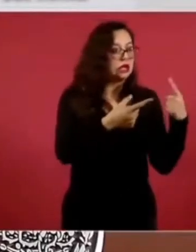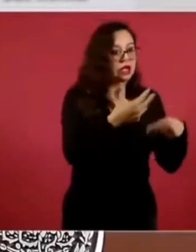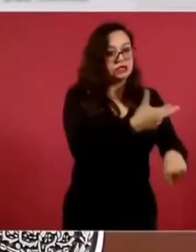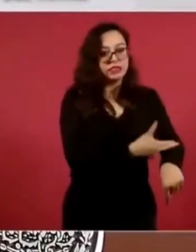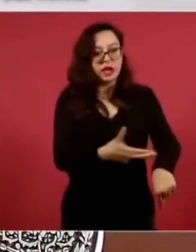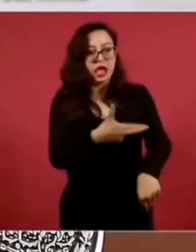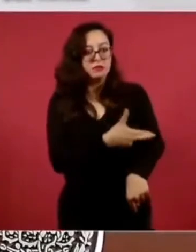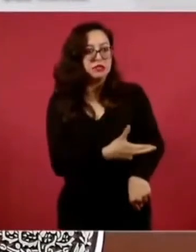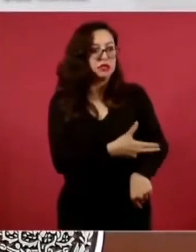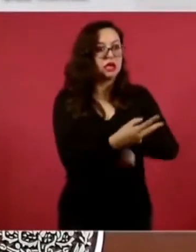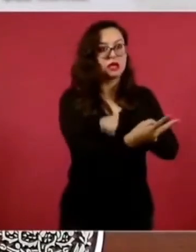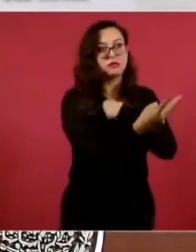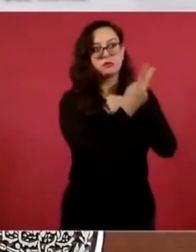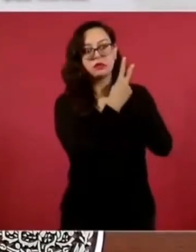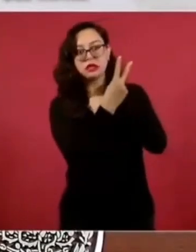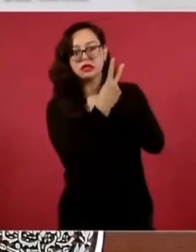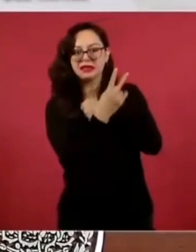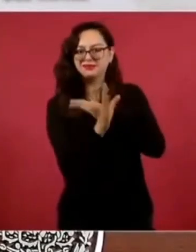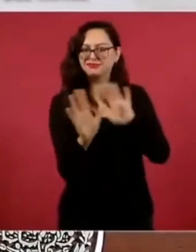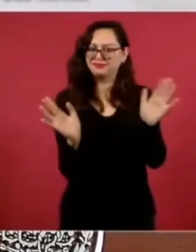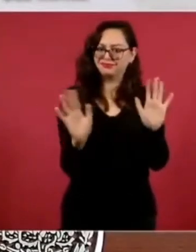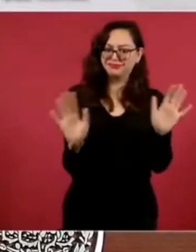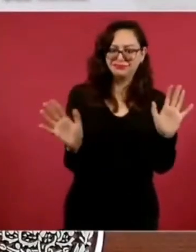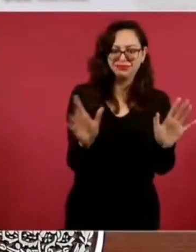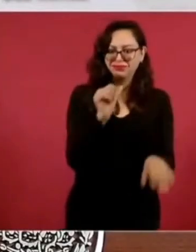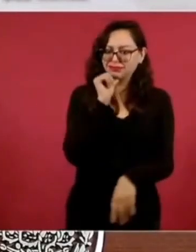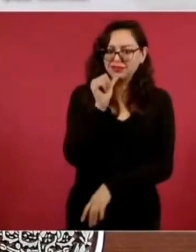la tutela de nadie.